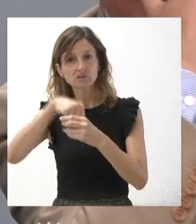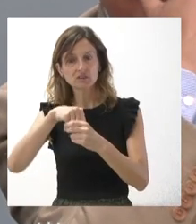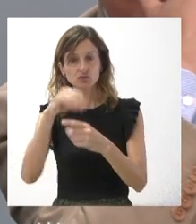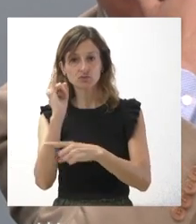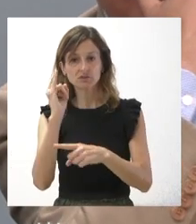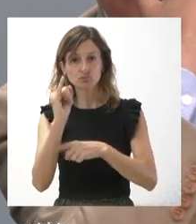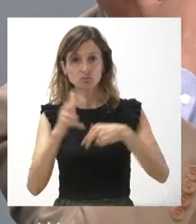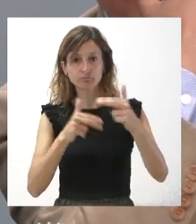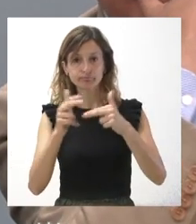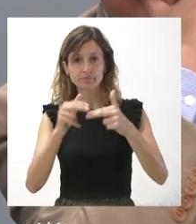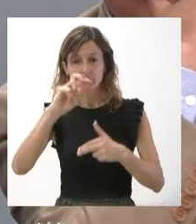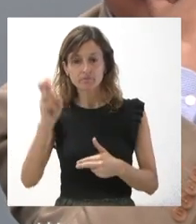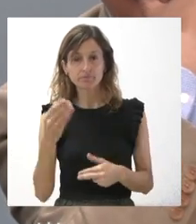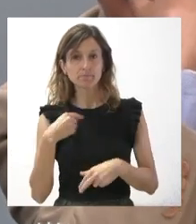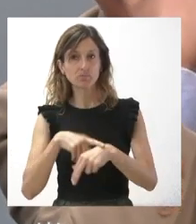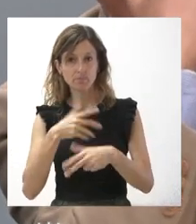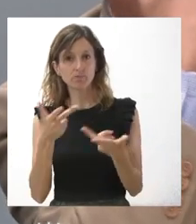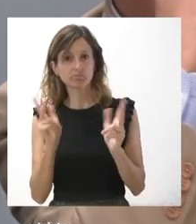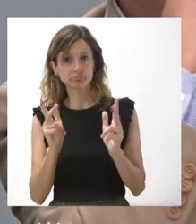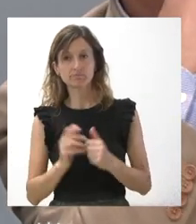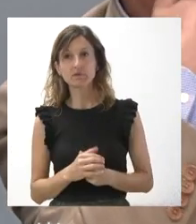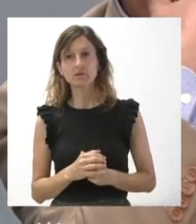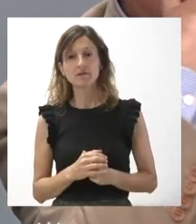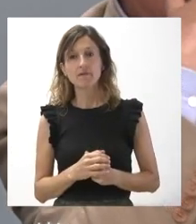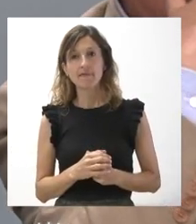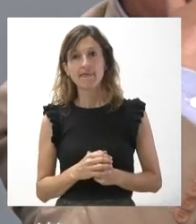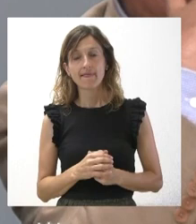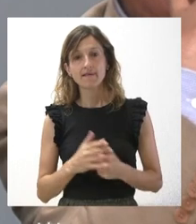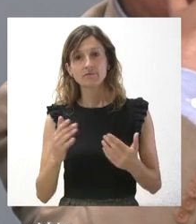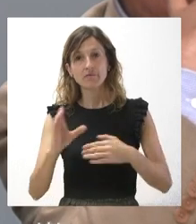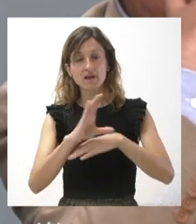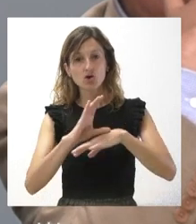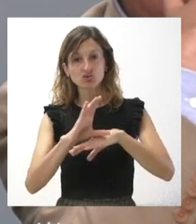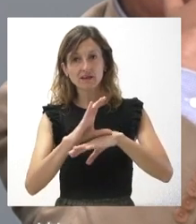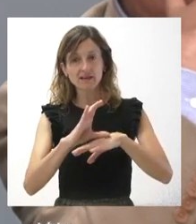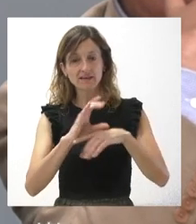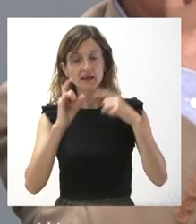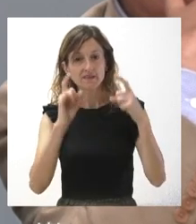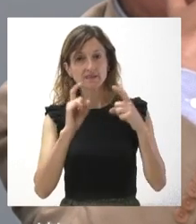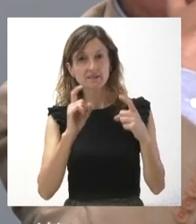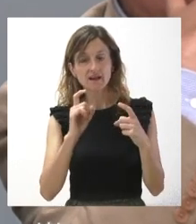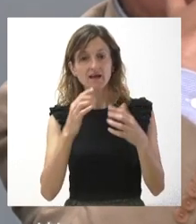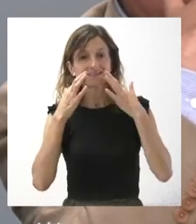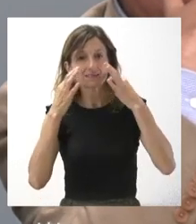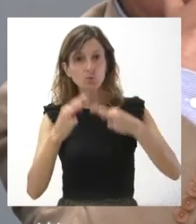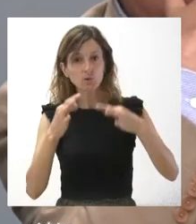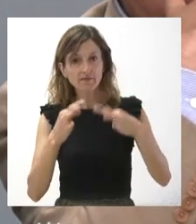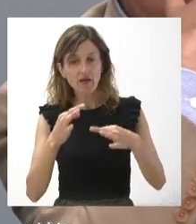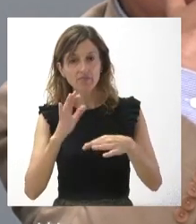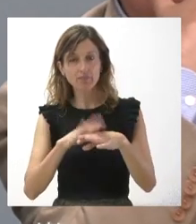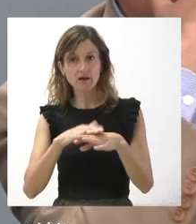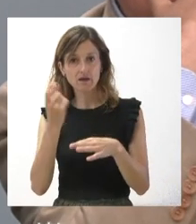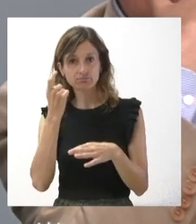con la actividad educativa en el mismo y que se tomarán por parte de la Consejería las medidas en materia de seguridad que